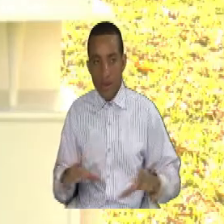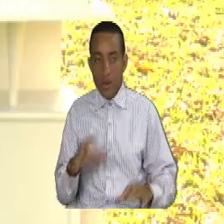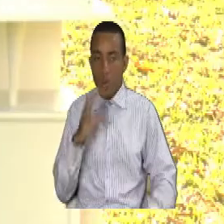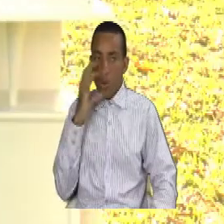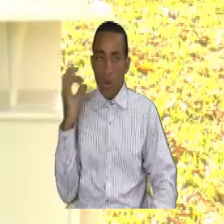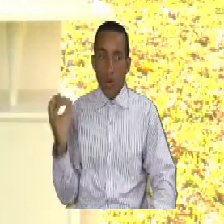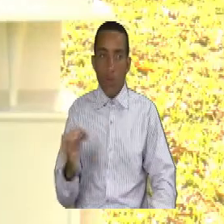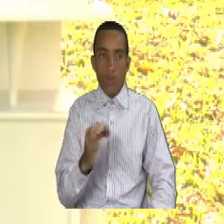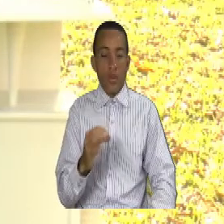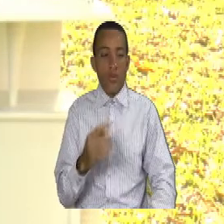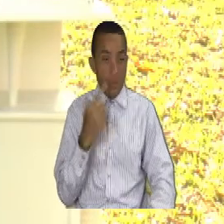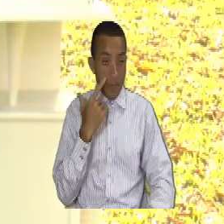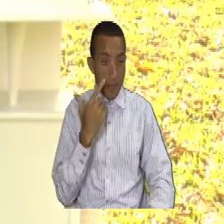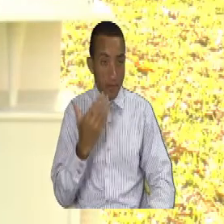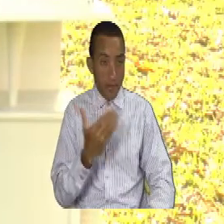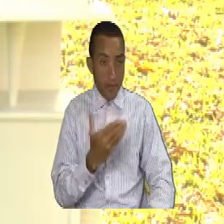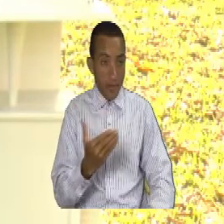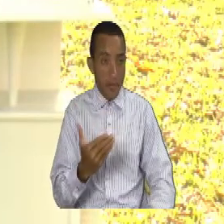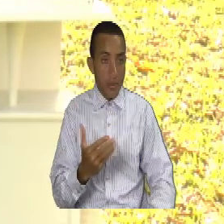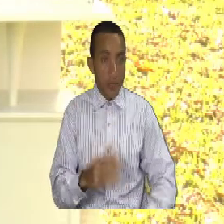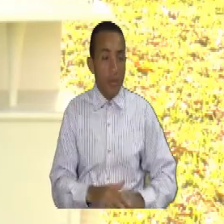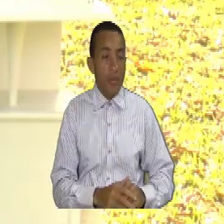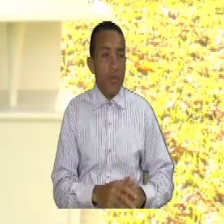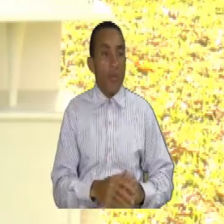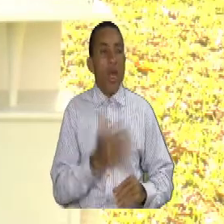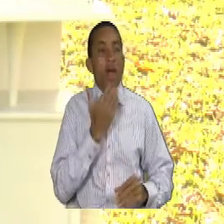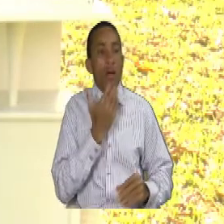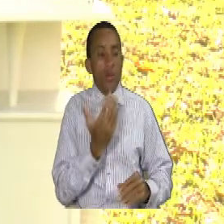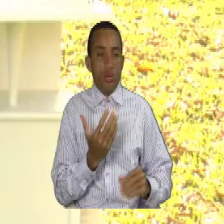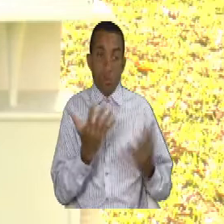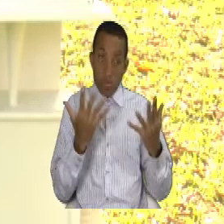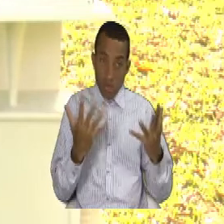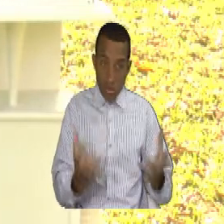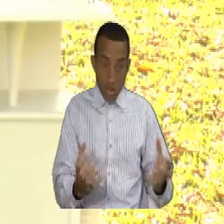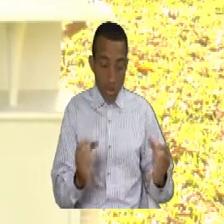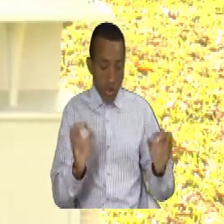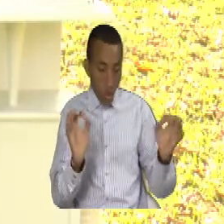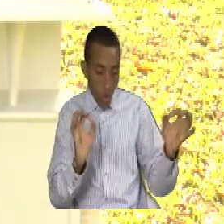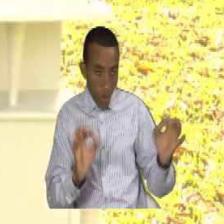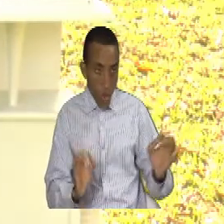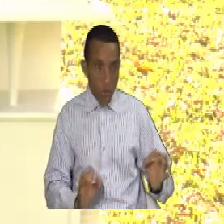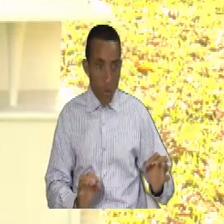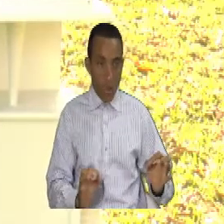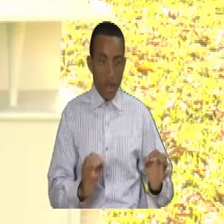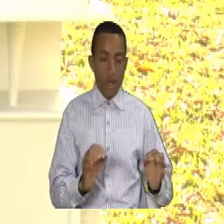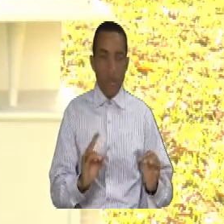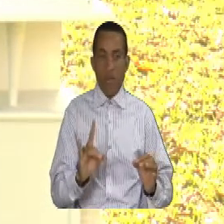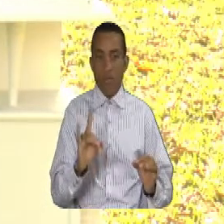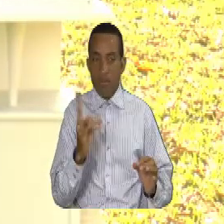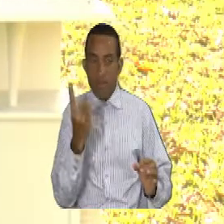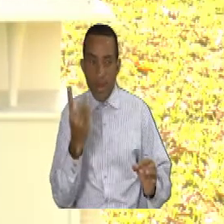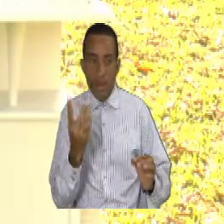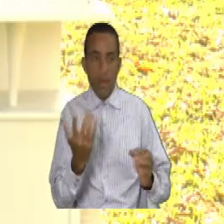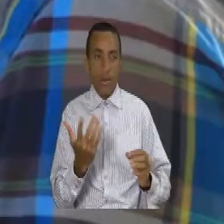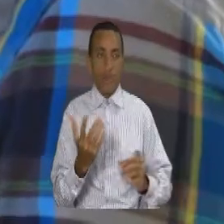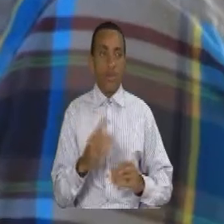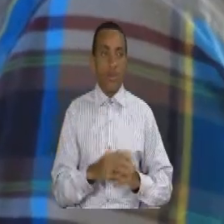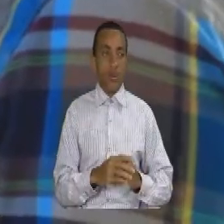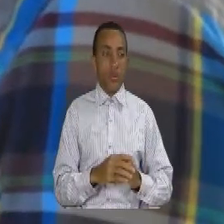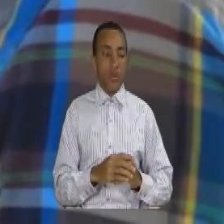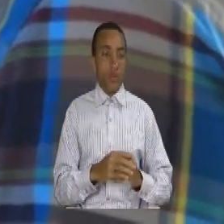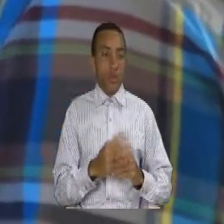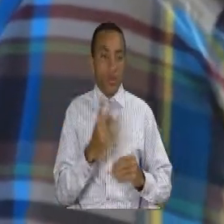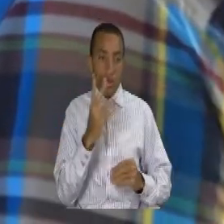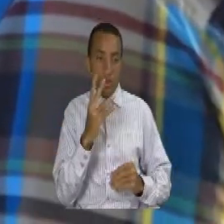Bueno, por ejemplo, si yo quisiera organizarle una recepción al aire libre a mi esposo,